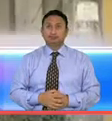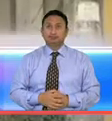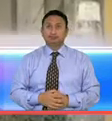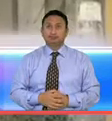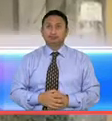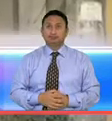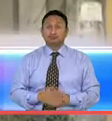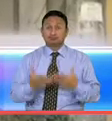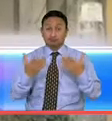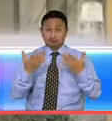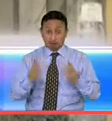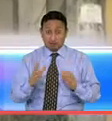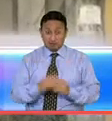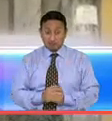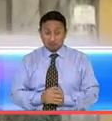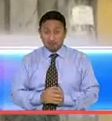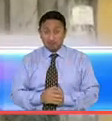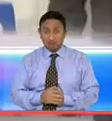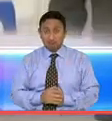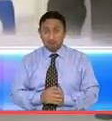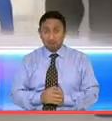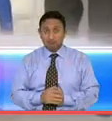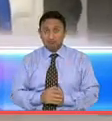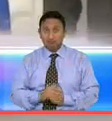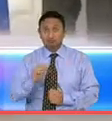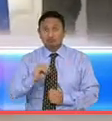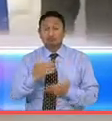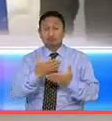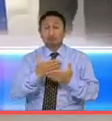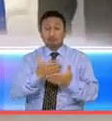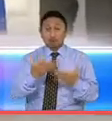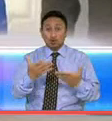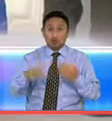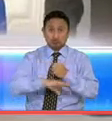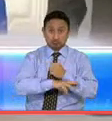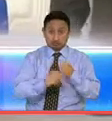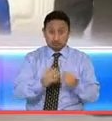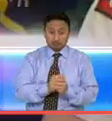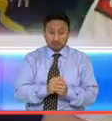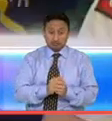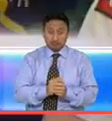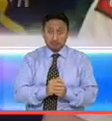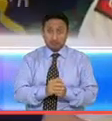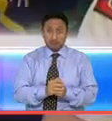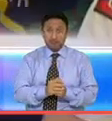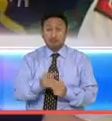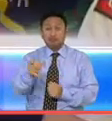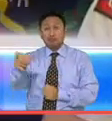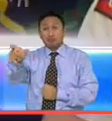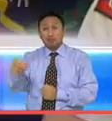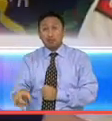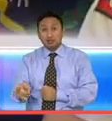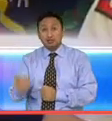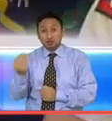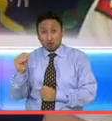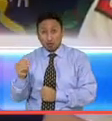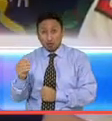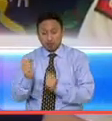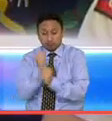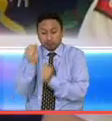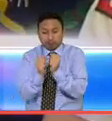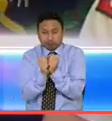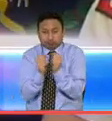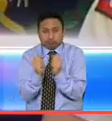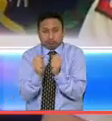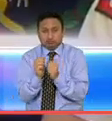eso habían procedido a sacar algunas pertenencias, no sin antes haber dejado amarrado también al menor de edad que se encontraba en